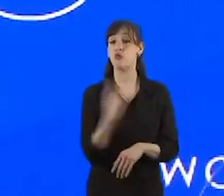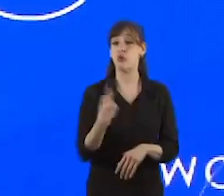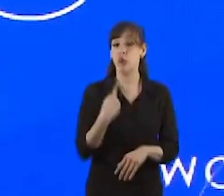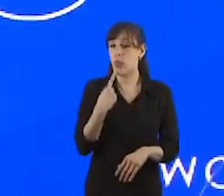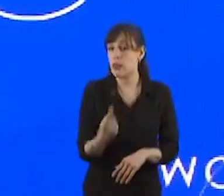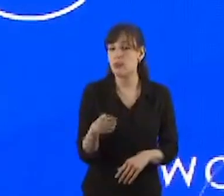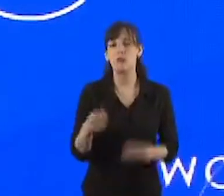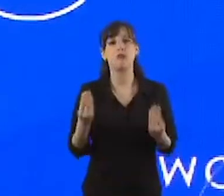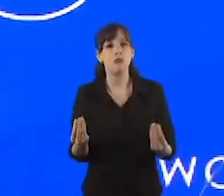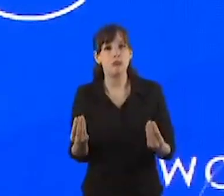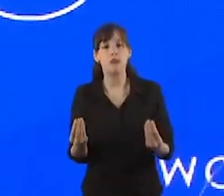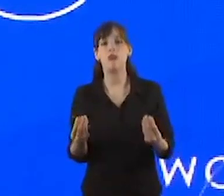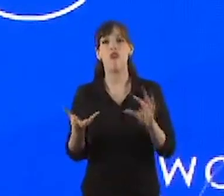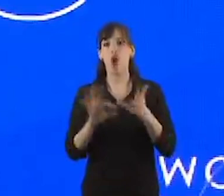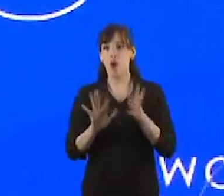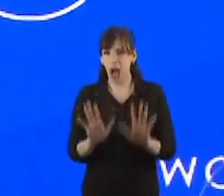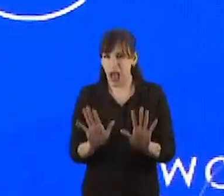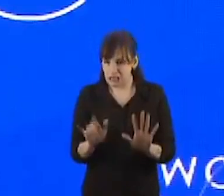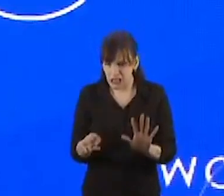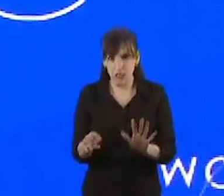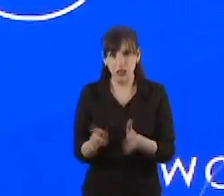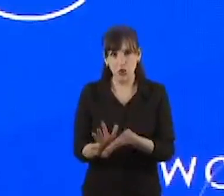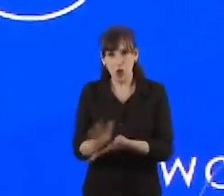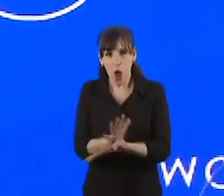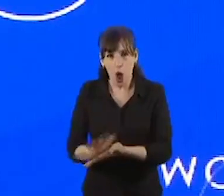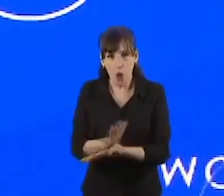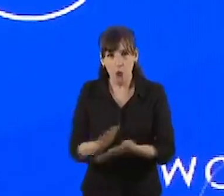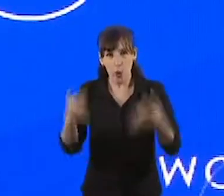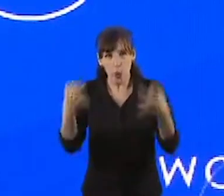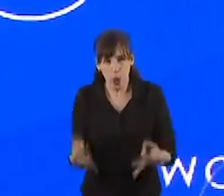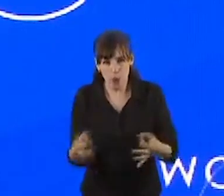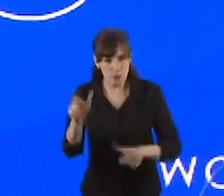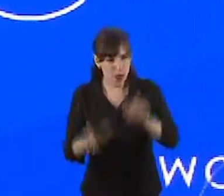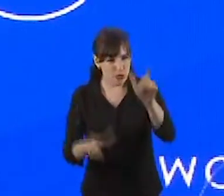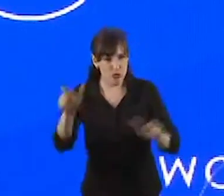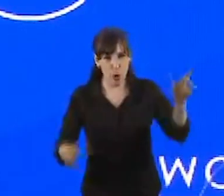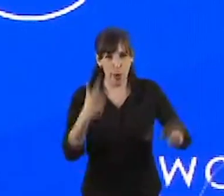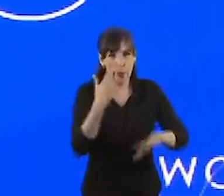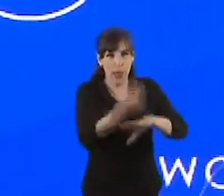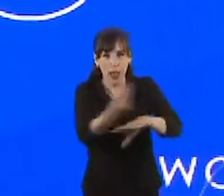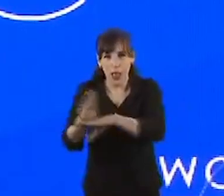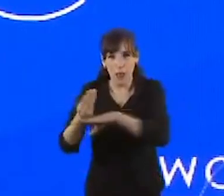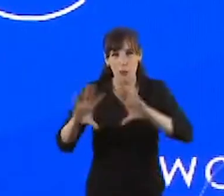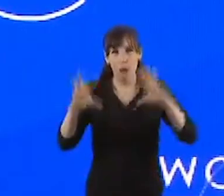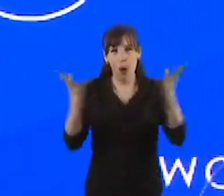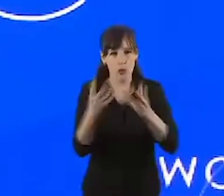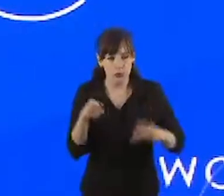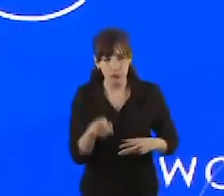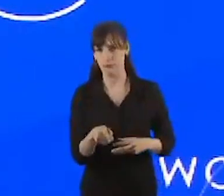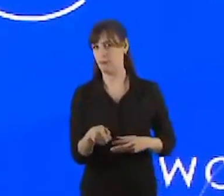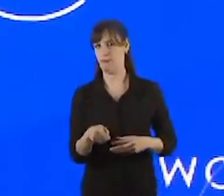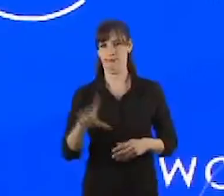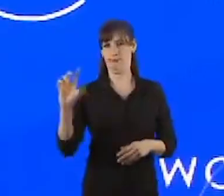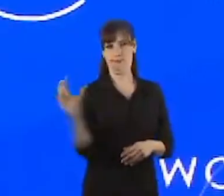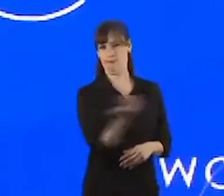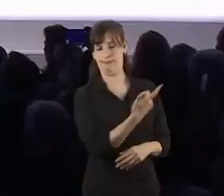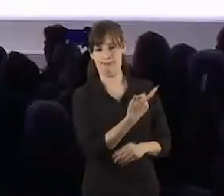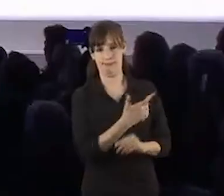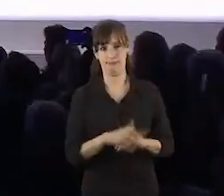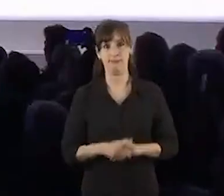colectivistas nunca son la solución a los problemas que aquejan a los ciudadanos del mundo, sino que, por el contrario, son su